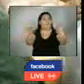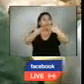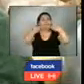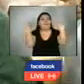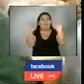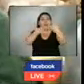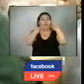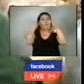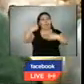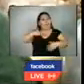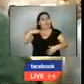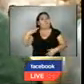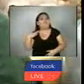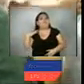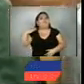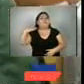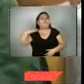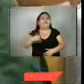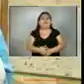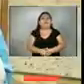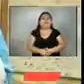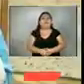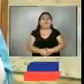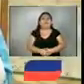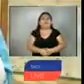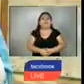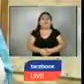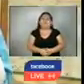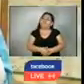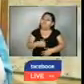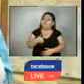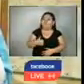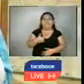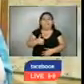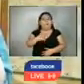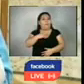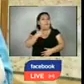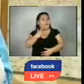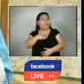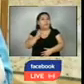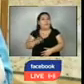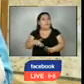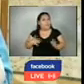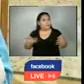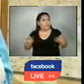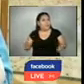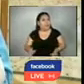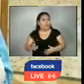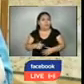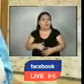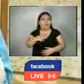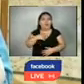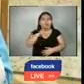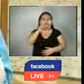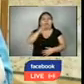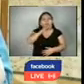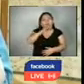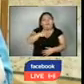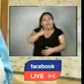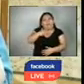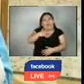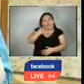contento porque me han tomado en cuenta. Me siento bien porque es un, como le digo, un privilegio,